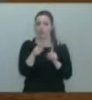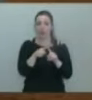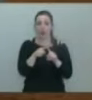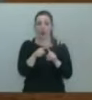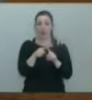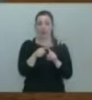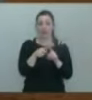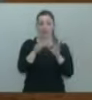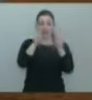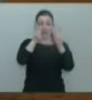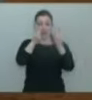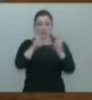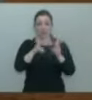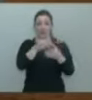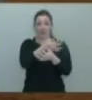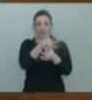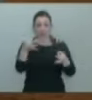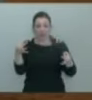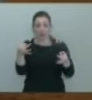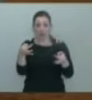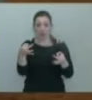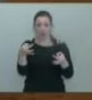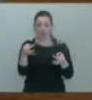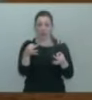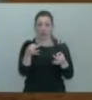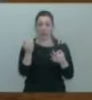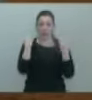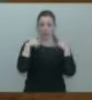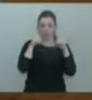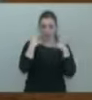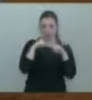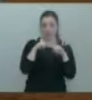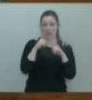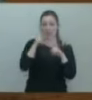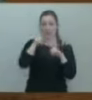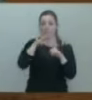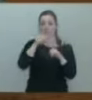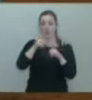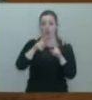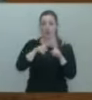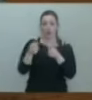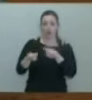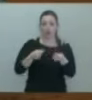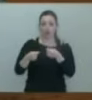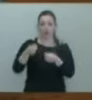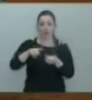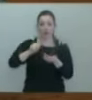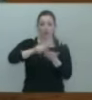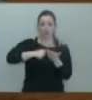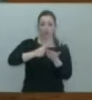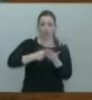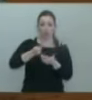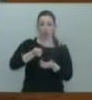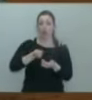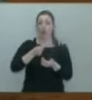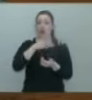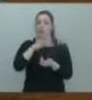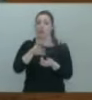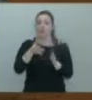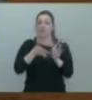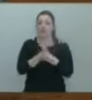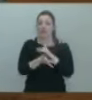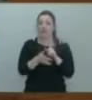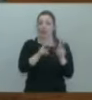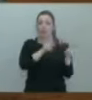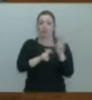de eficacia, de practicidad, digamos, en el manejo fundamentalmente de la contratación y de otras técnicas administrativas, lo que se buscaba